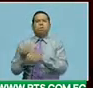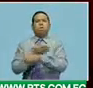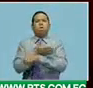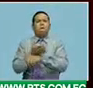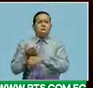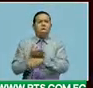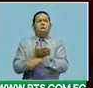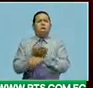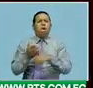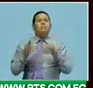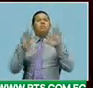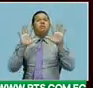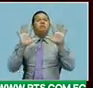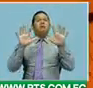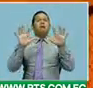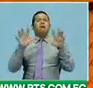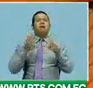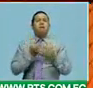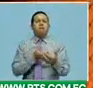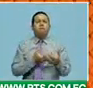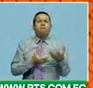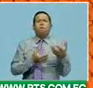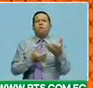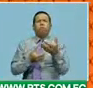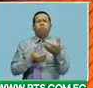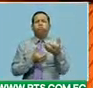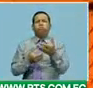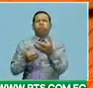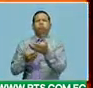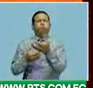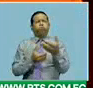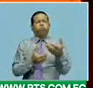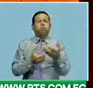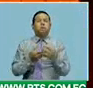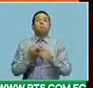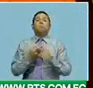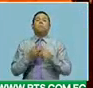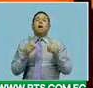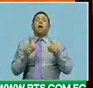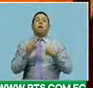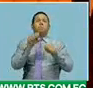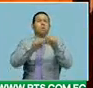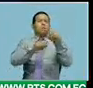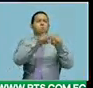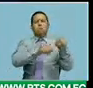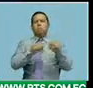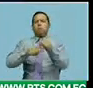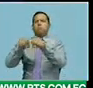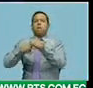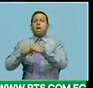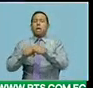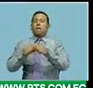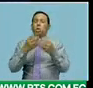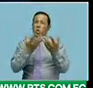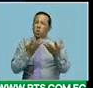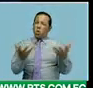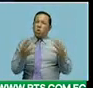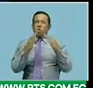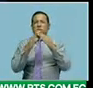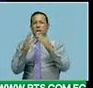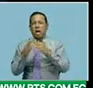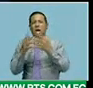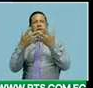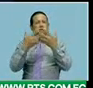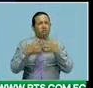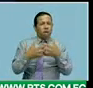los bomberos han combatido las llamas. Sin embargo, solo se registraron daños materiales. Gracias a Dios, ni bomberos